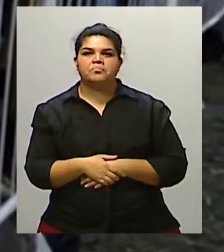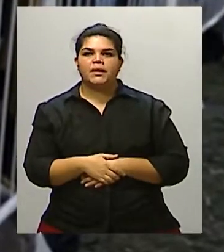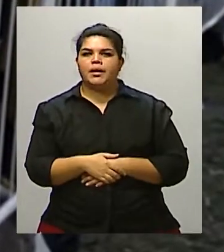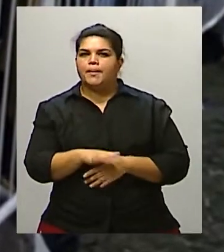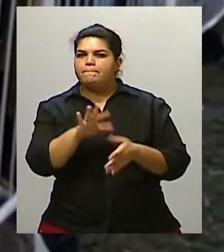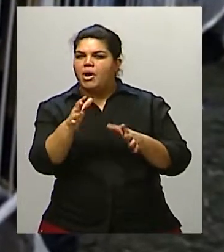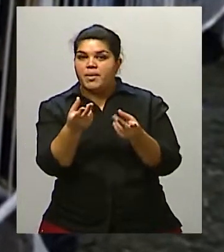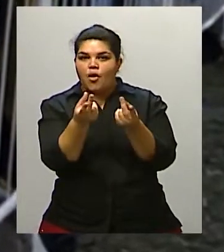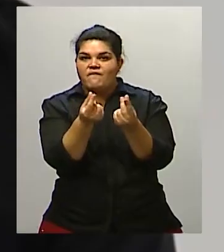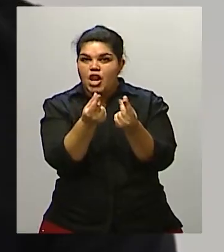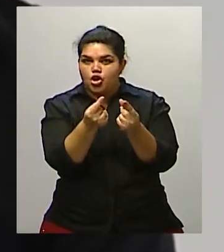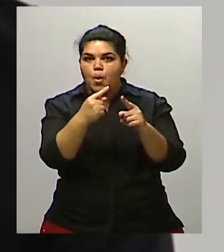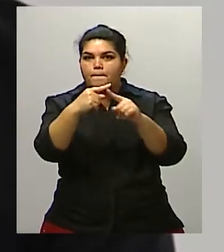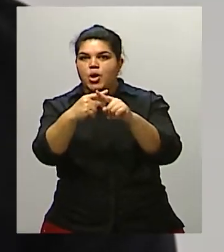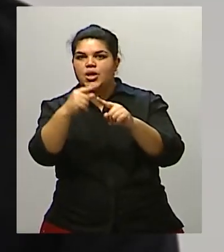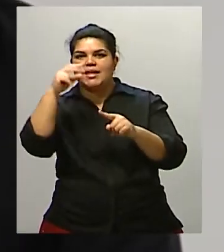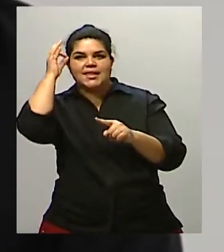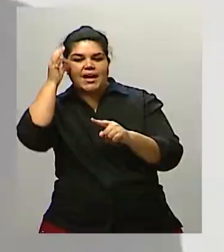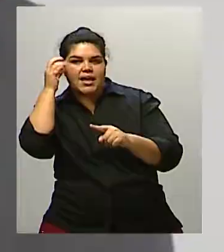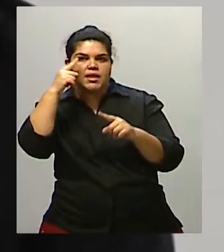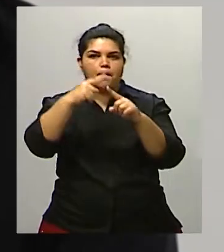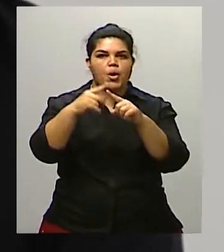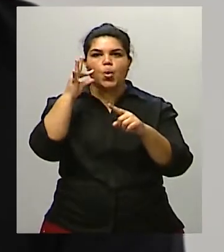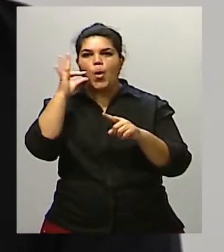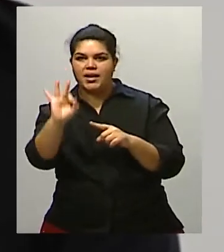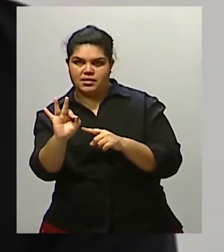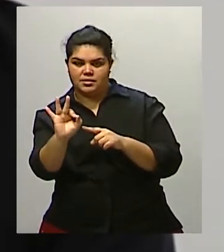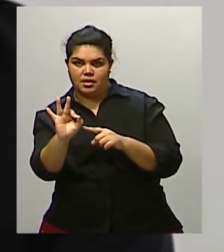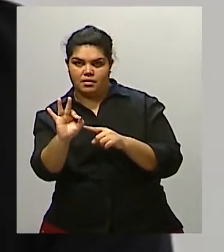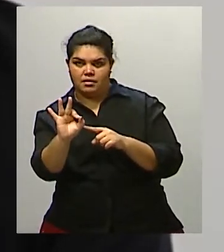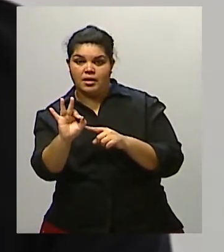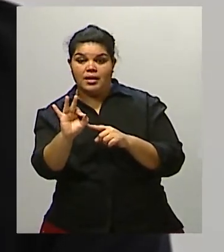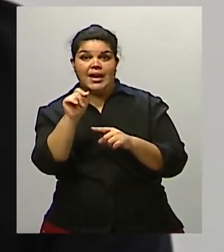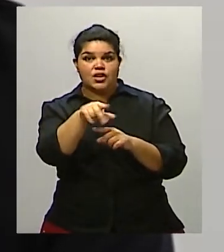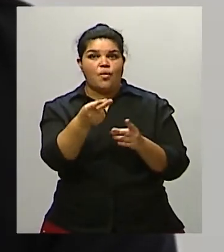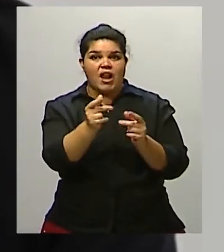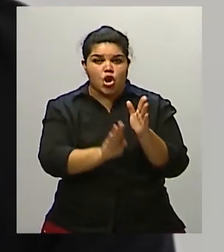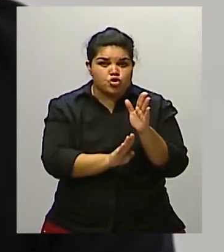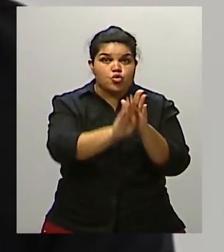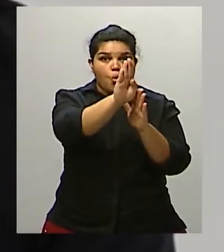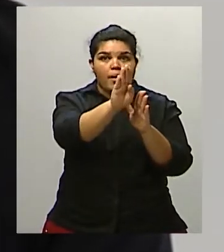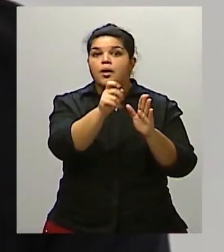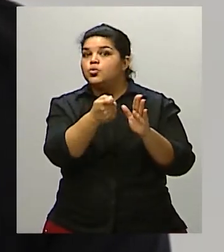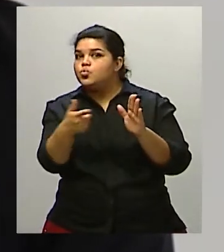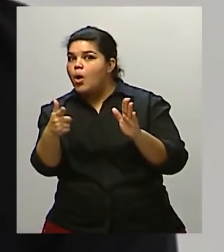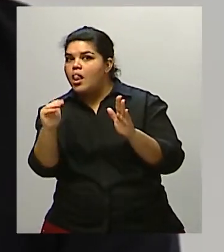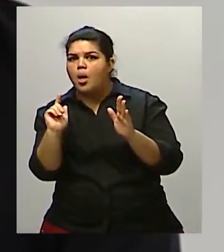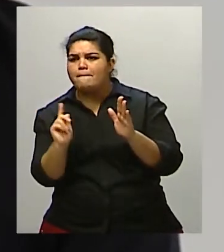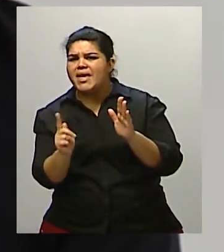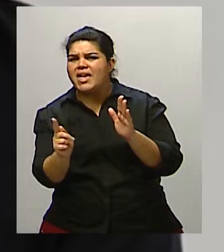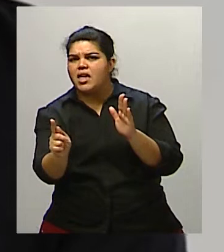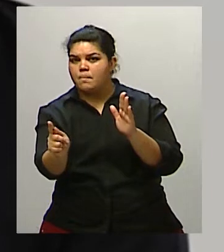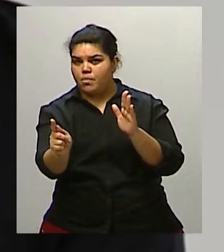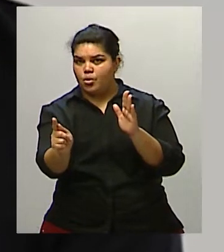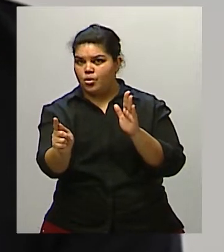40 los precios y prácticamente dejando los salarios congelados. Ese es el programa